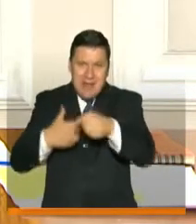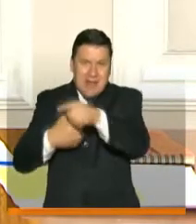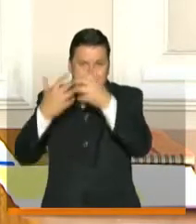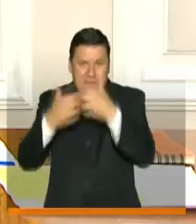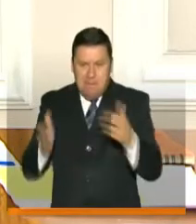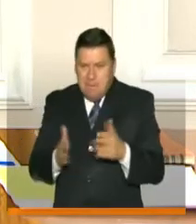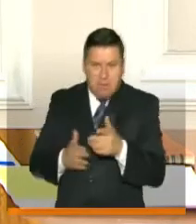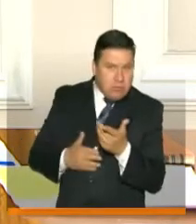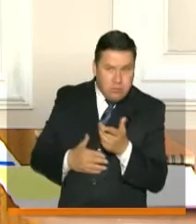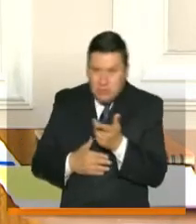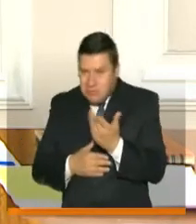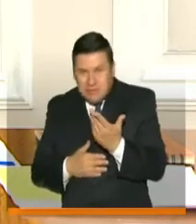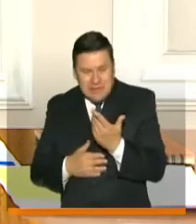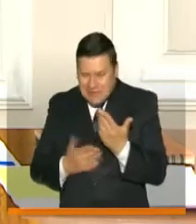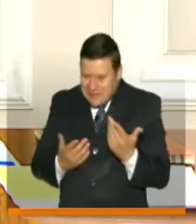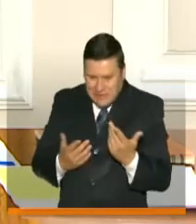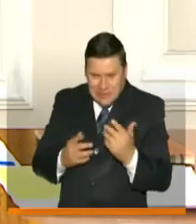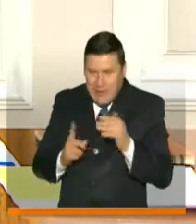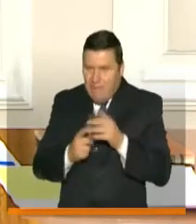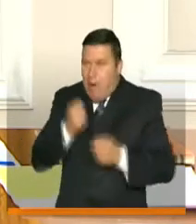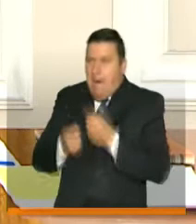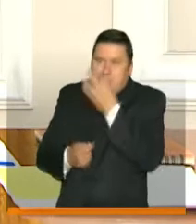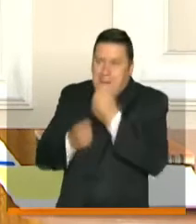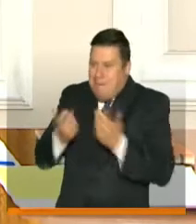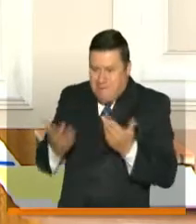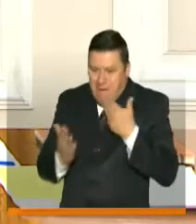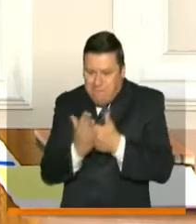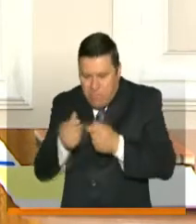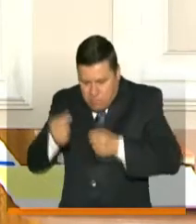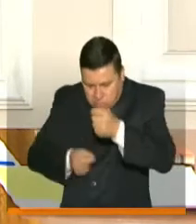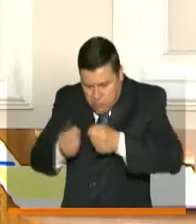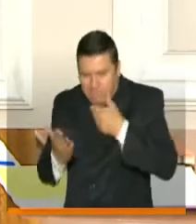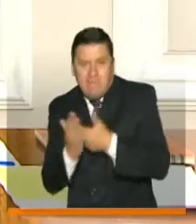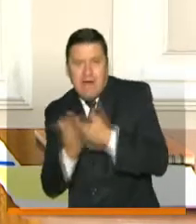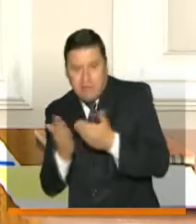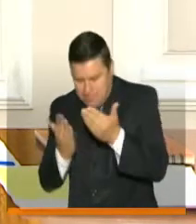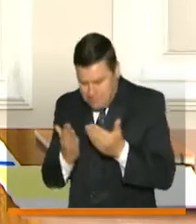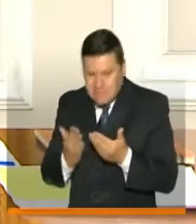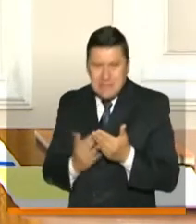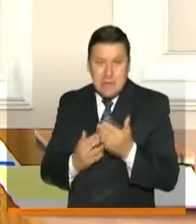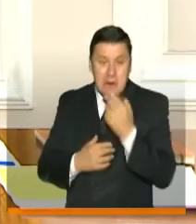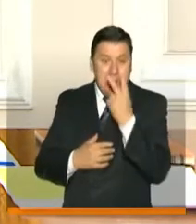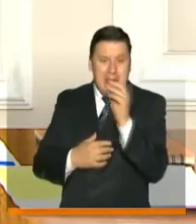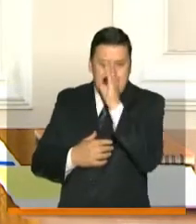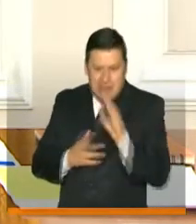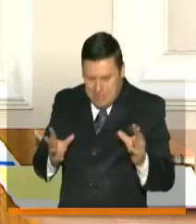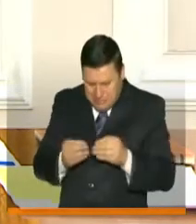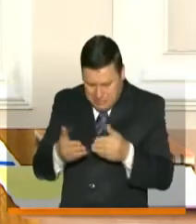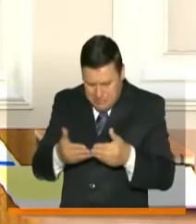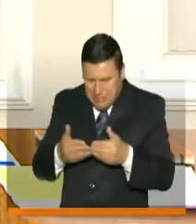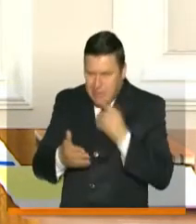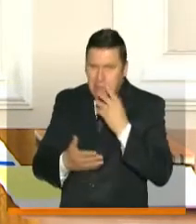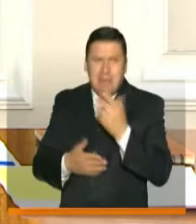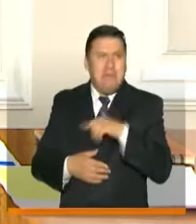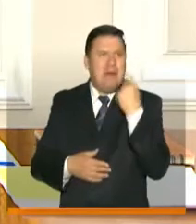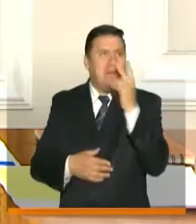empresas que hayan visto una afectación en su facturación de al menos ese 20%, le vamos